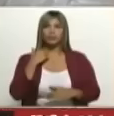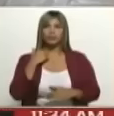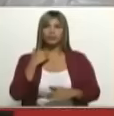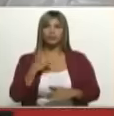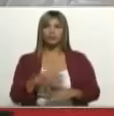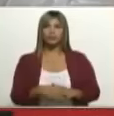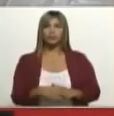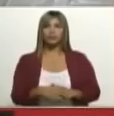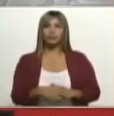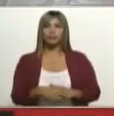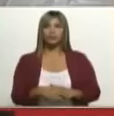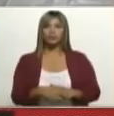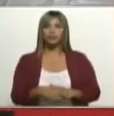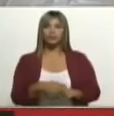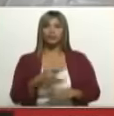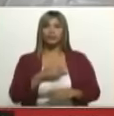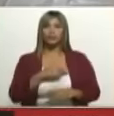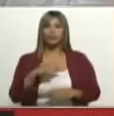Nosotros